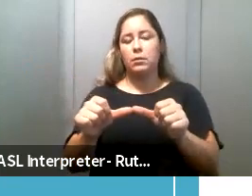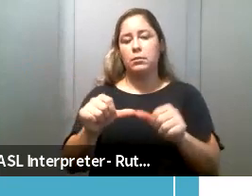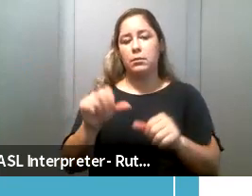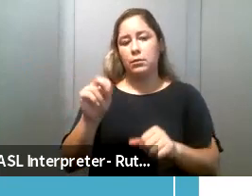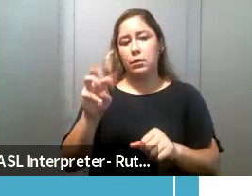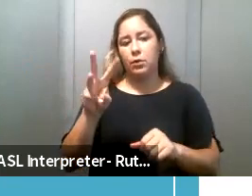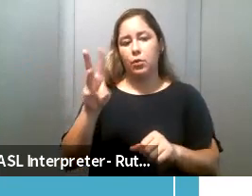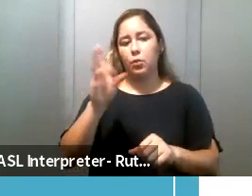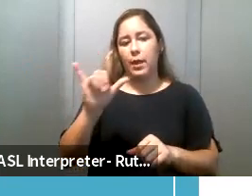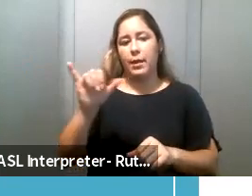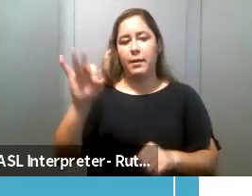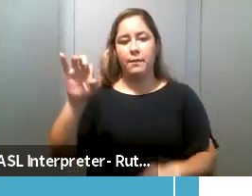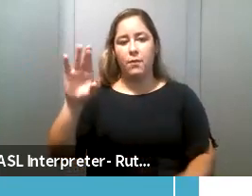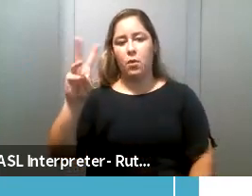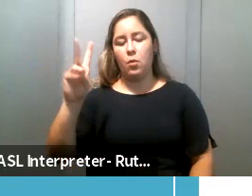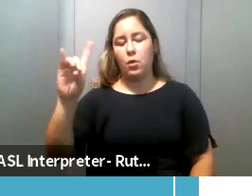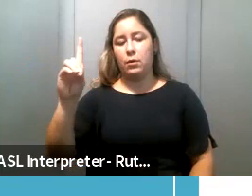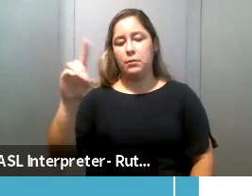la comunidad inmigrante es